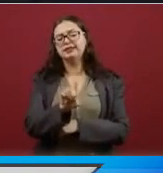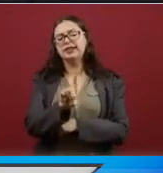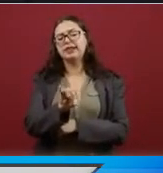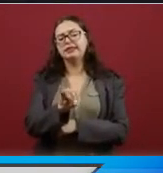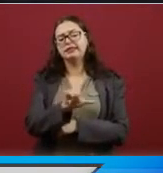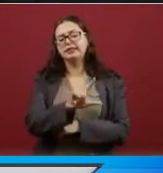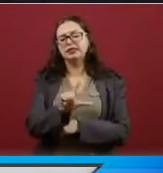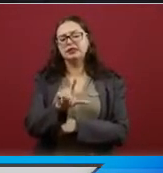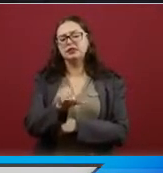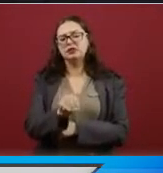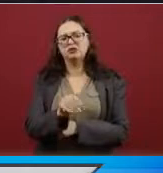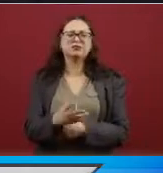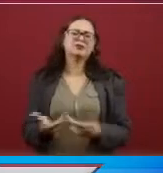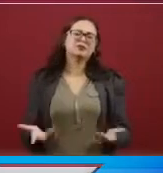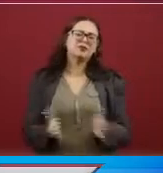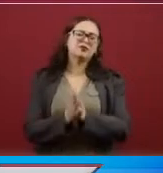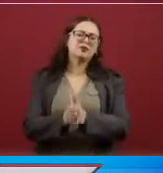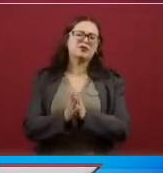¿qué fue el FOBAPROA?